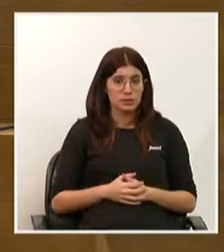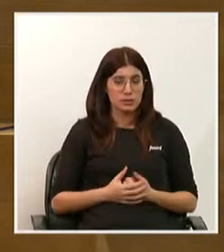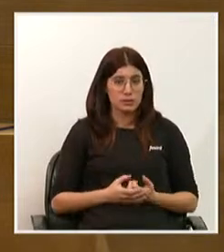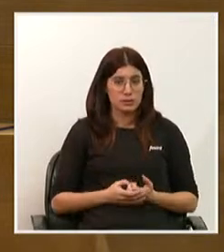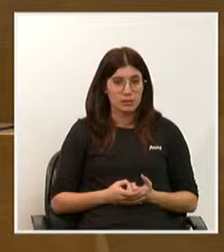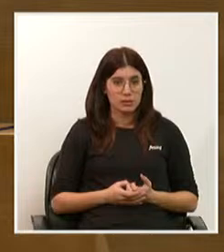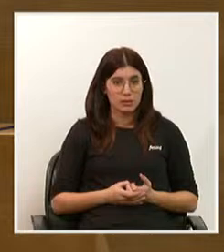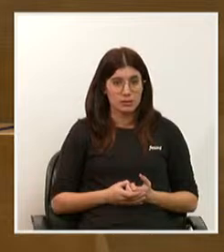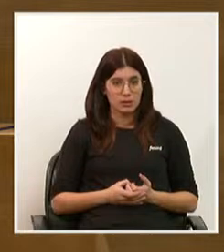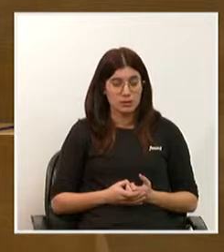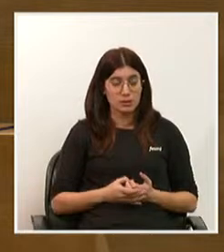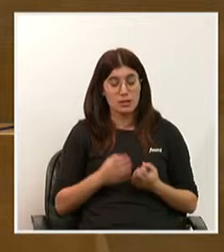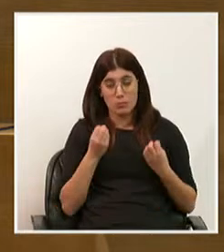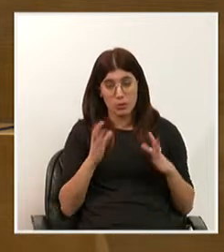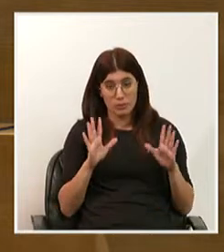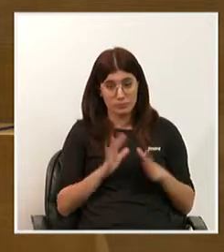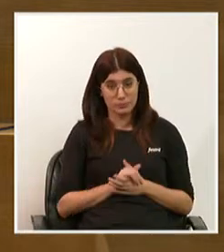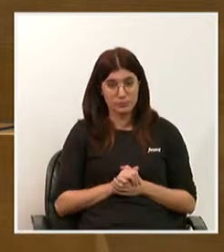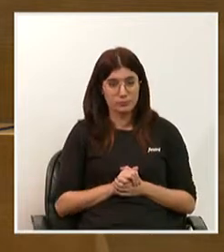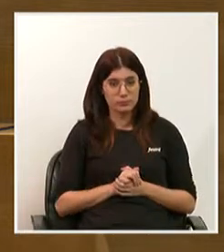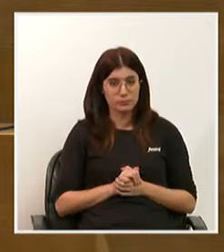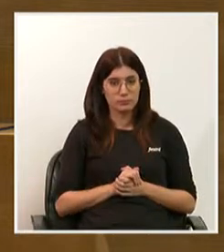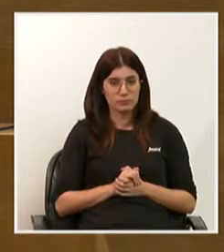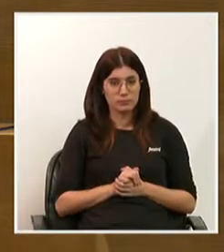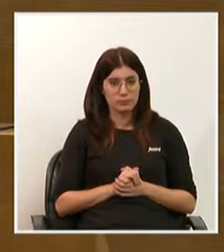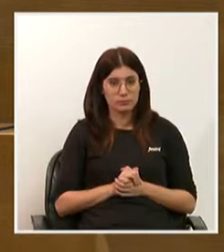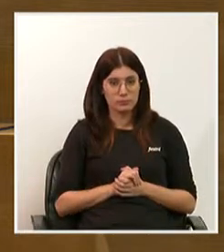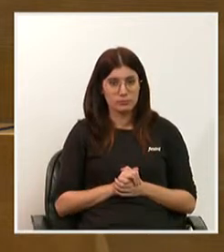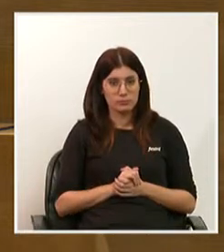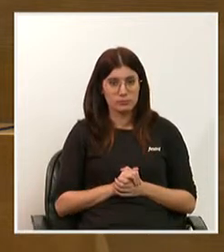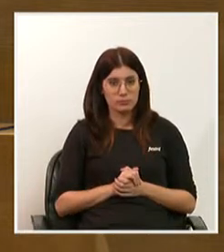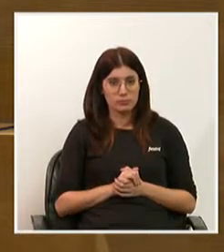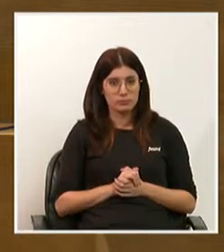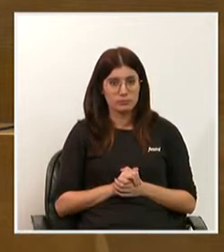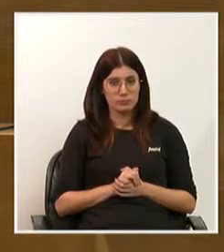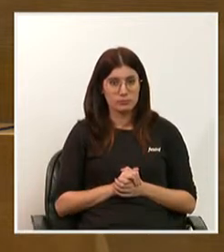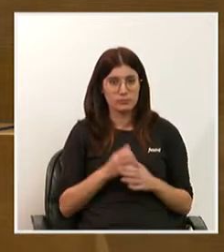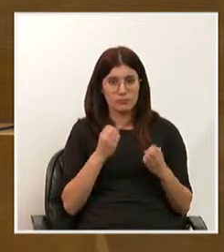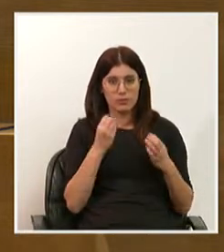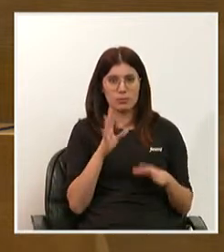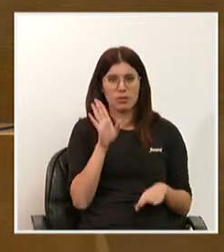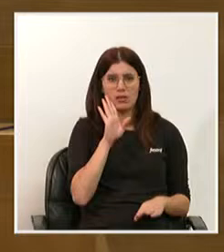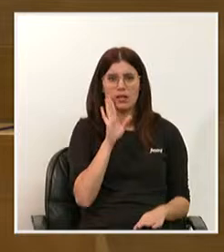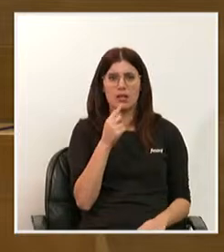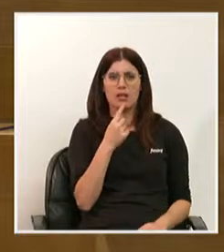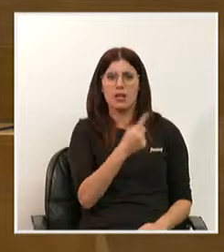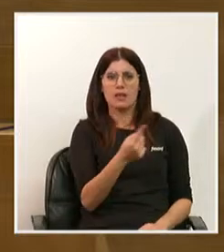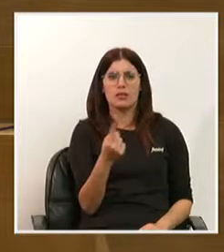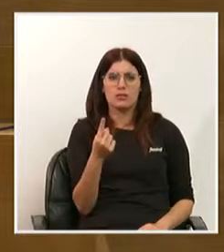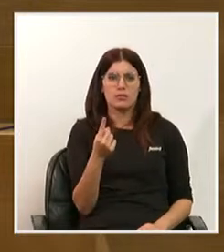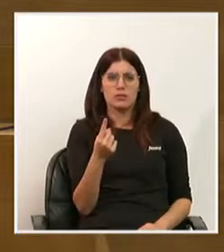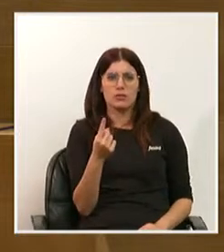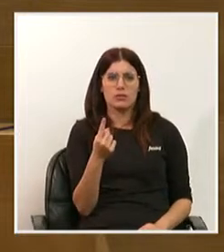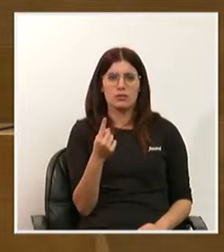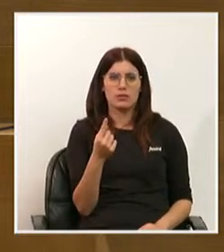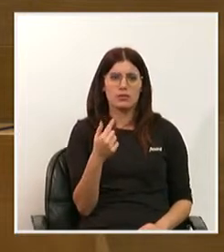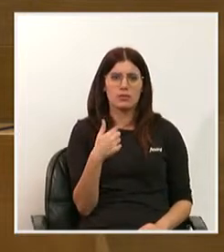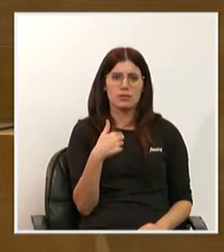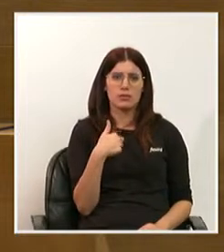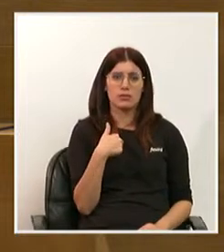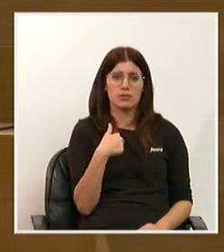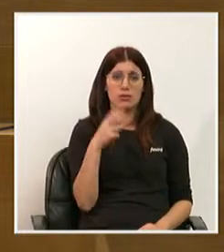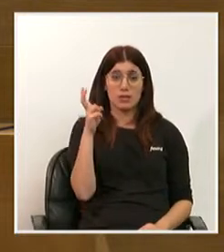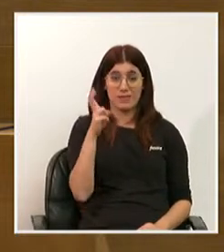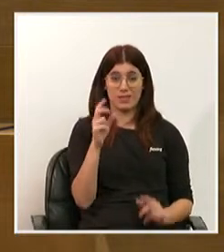nadie bueno Bueno ya le he dicho yo he venido a discutir el